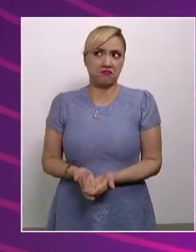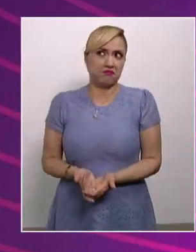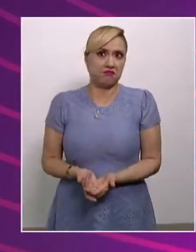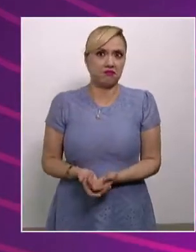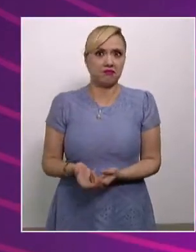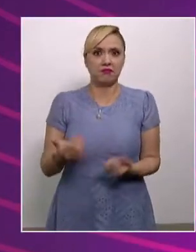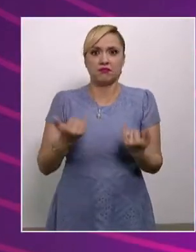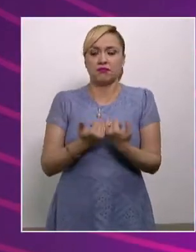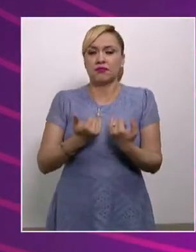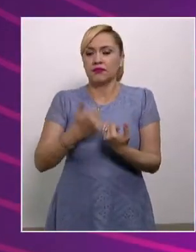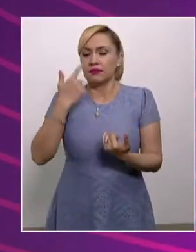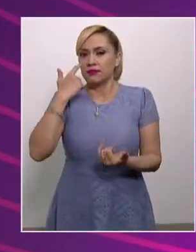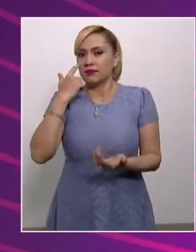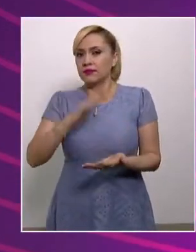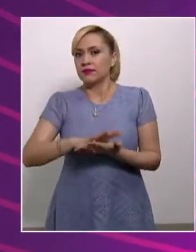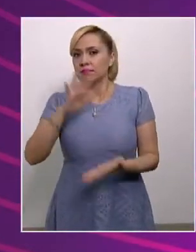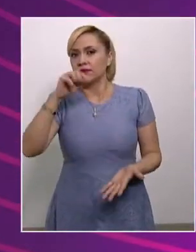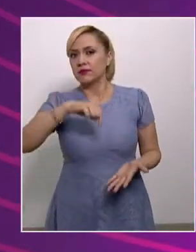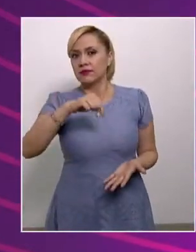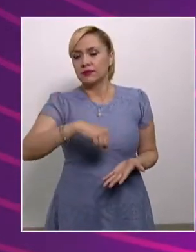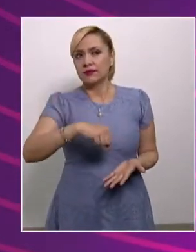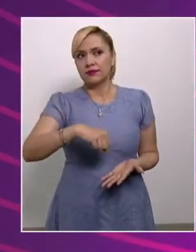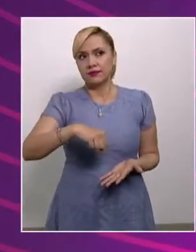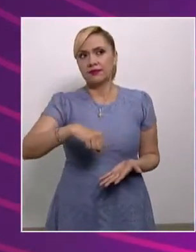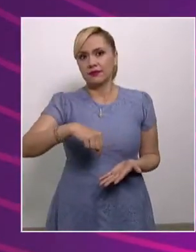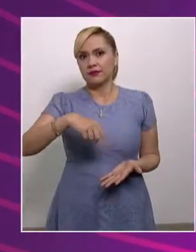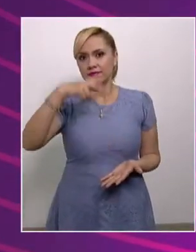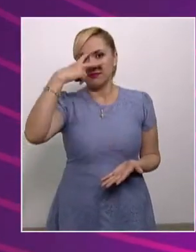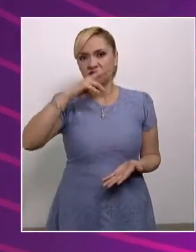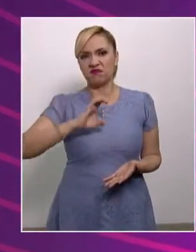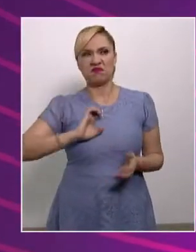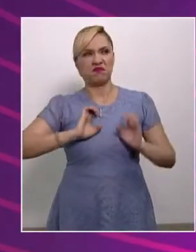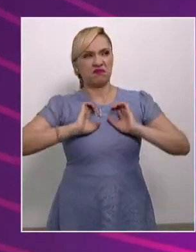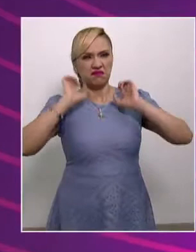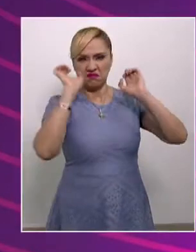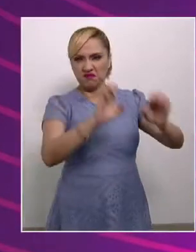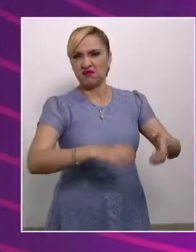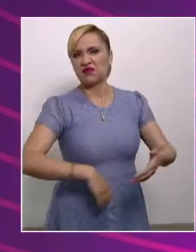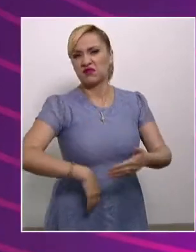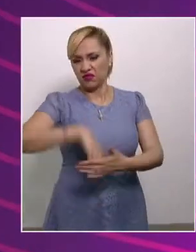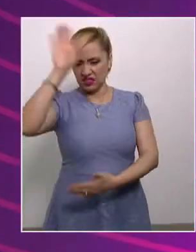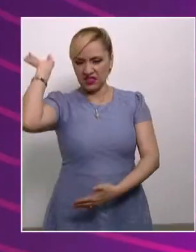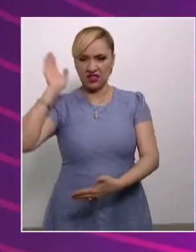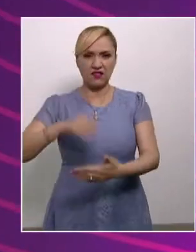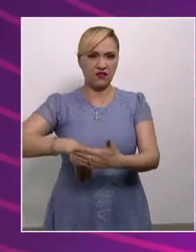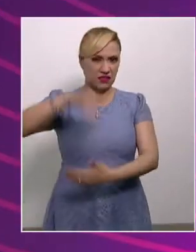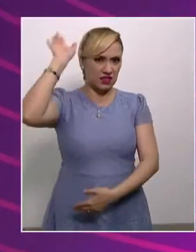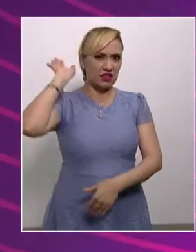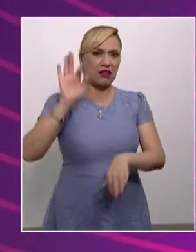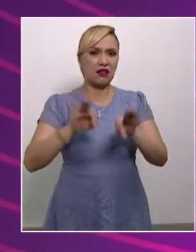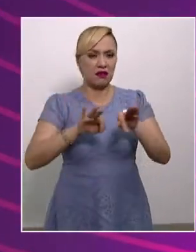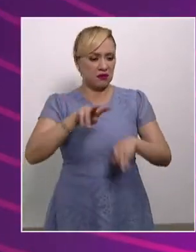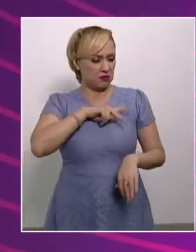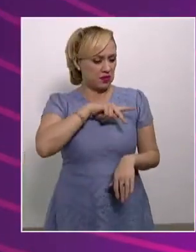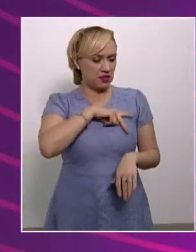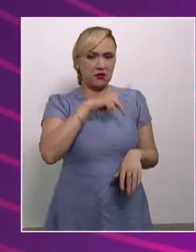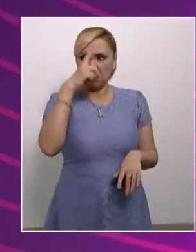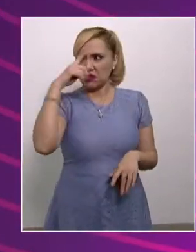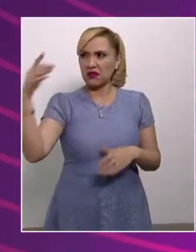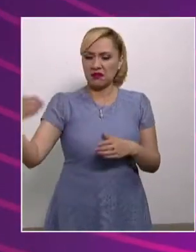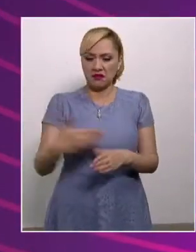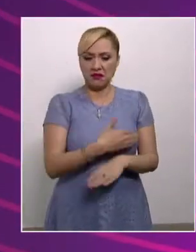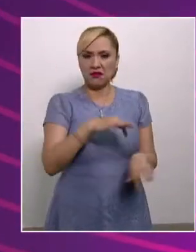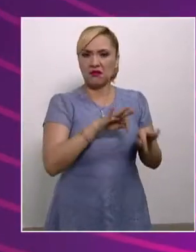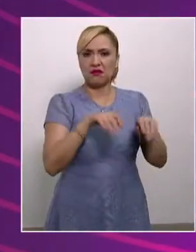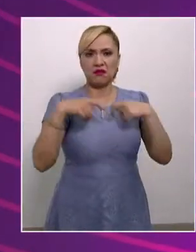también hemos visto que se ha exacerbado xenofobia, ¿no? Esto de que se vayan, que nos van a quitar los trabajos, es decir, un discurso